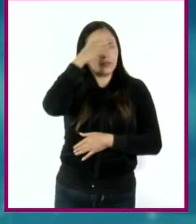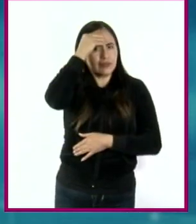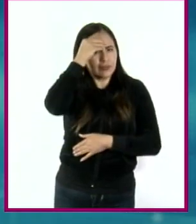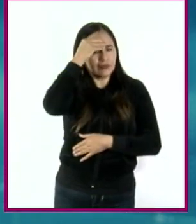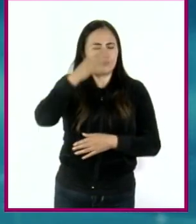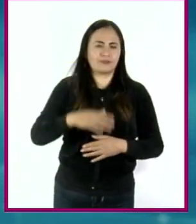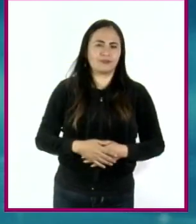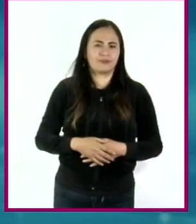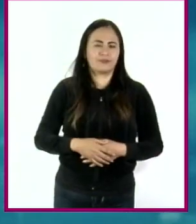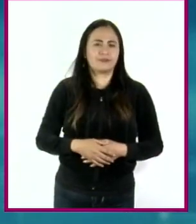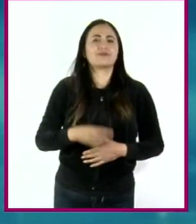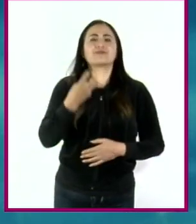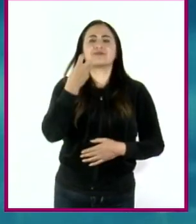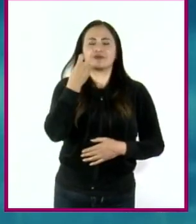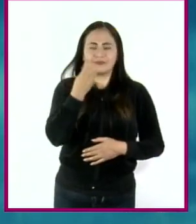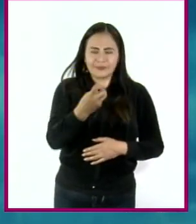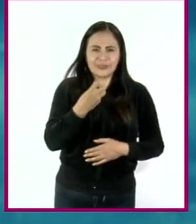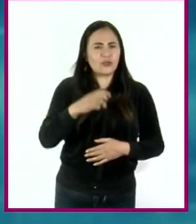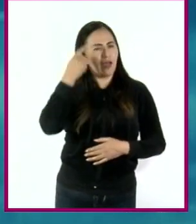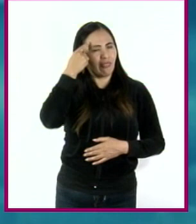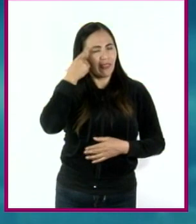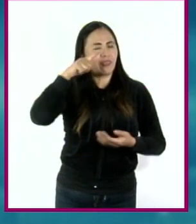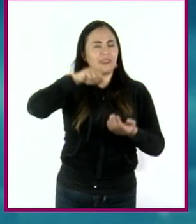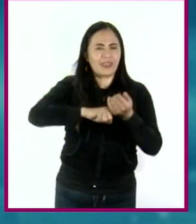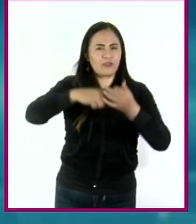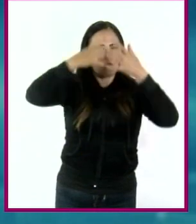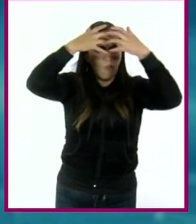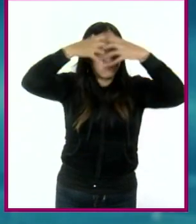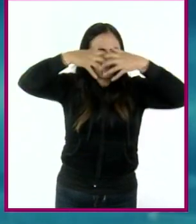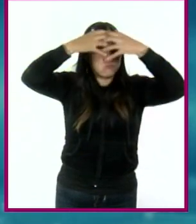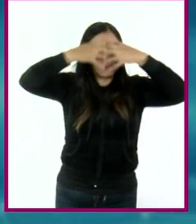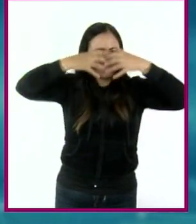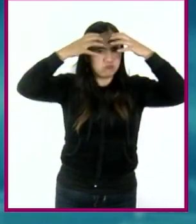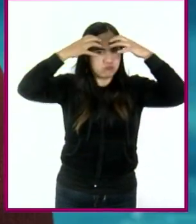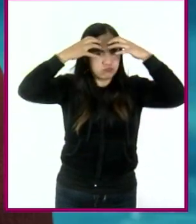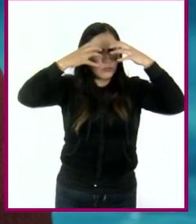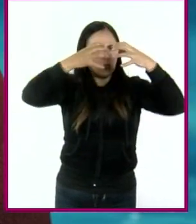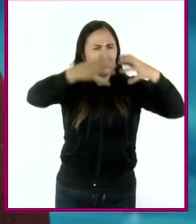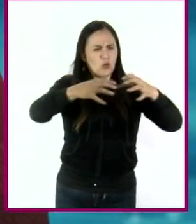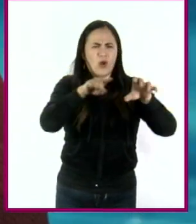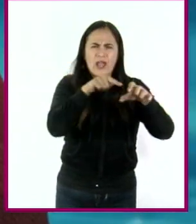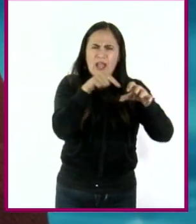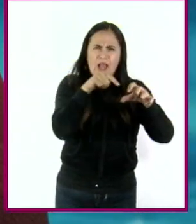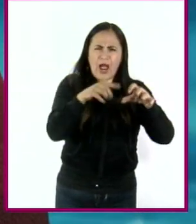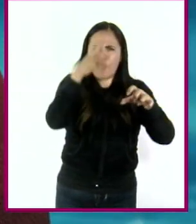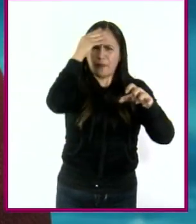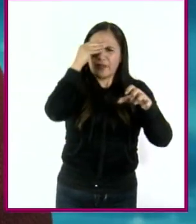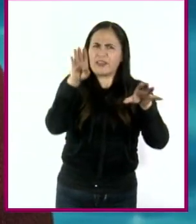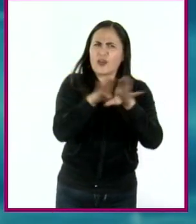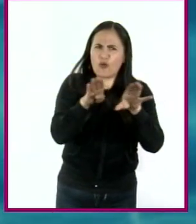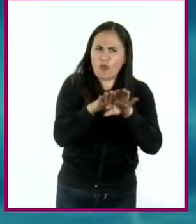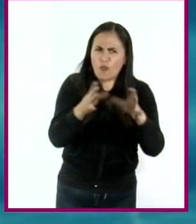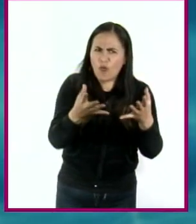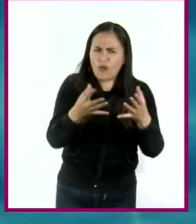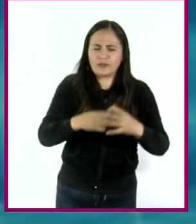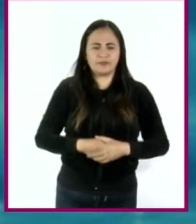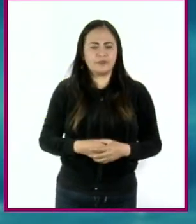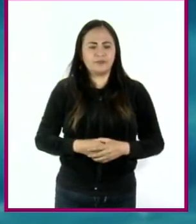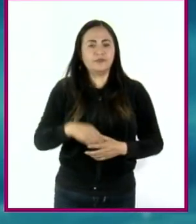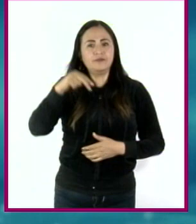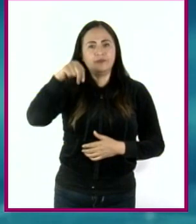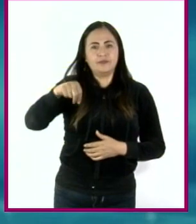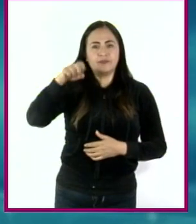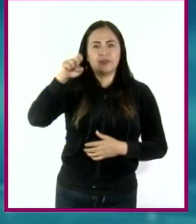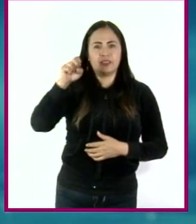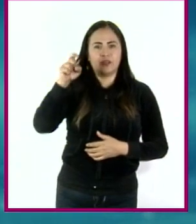que nos lleva a entender mejor nuestro cerebro y la forma en cómo aprende y qué aprende. Dicho de otra manera, Memo, la